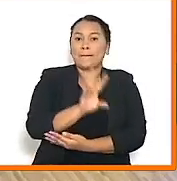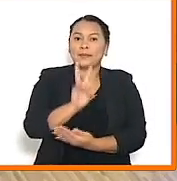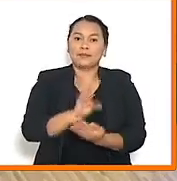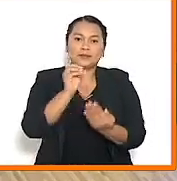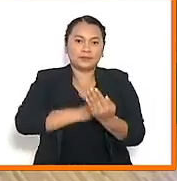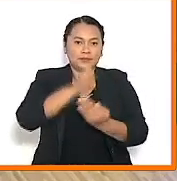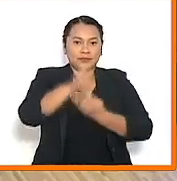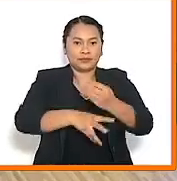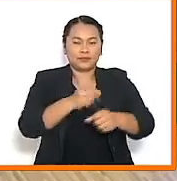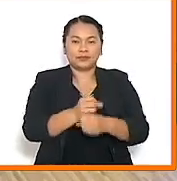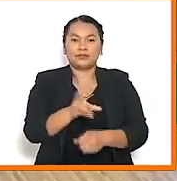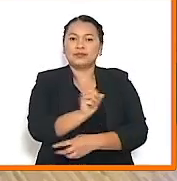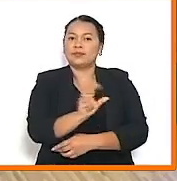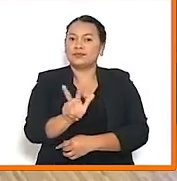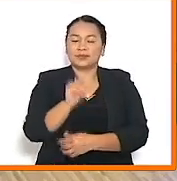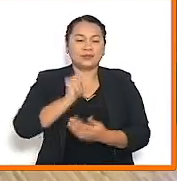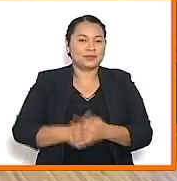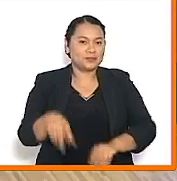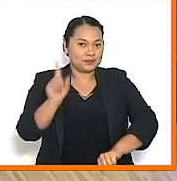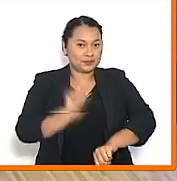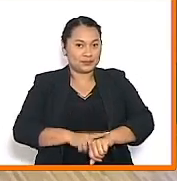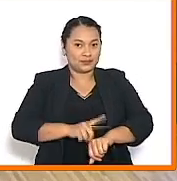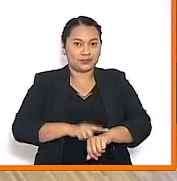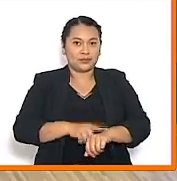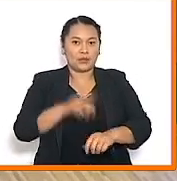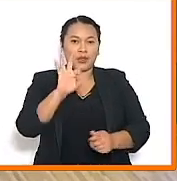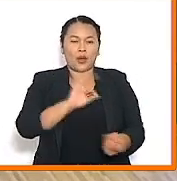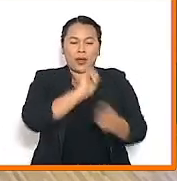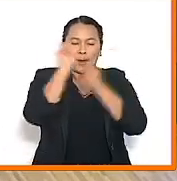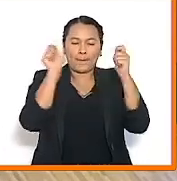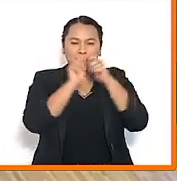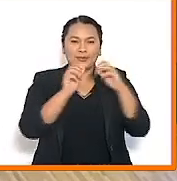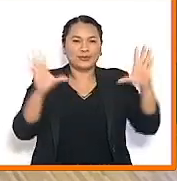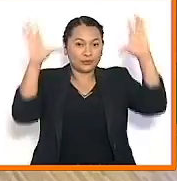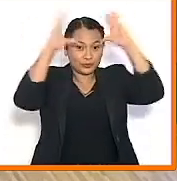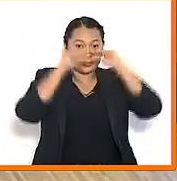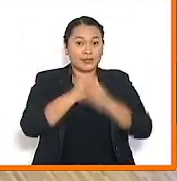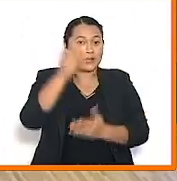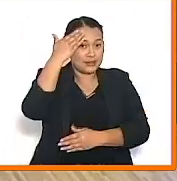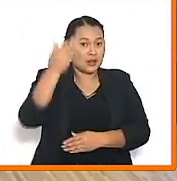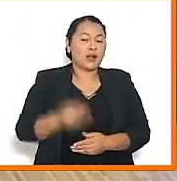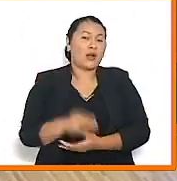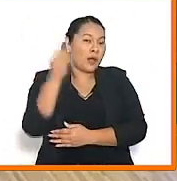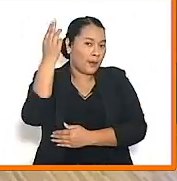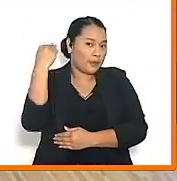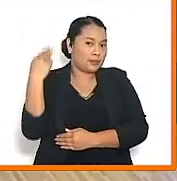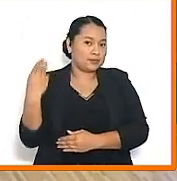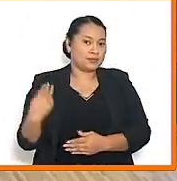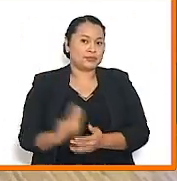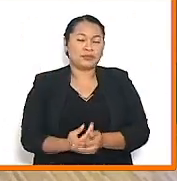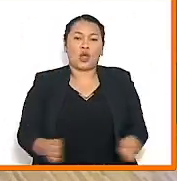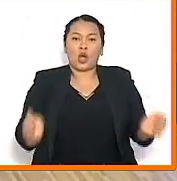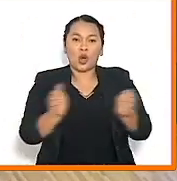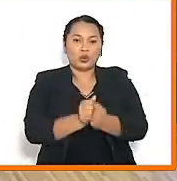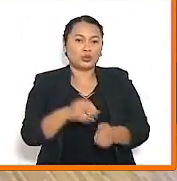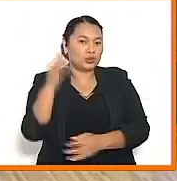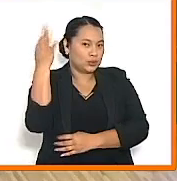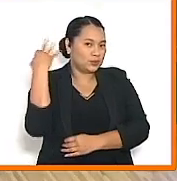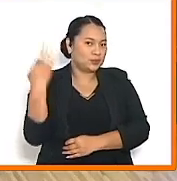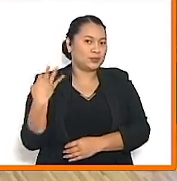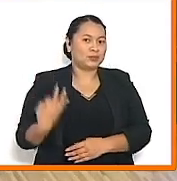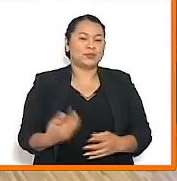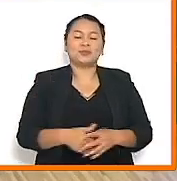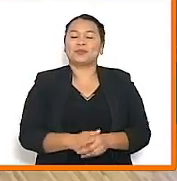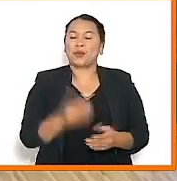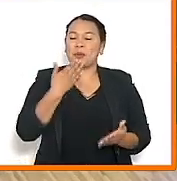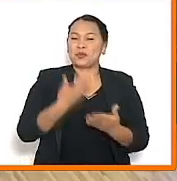del año 2023, cuando el reloj marca las 9 en punto de la noche. Te saluda Madeline Escobar en compañía de Francini Zúñiga. Buenas